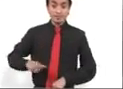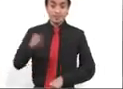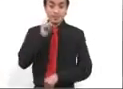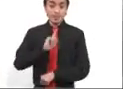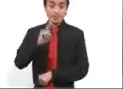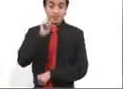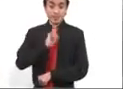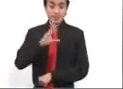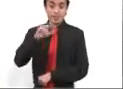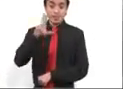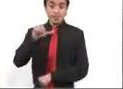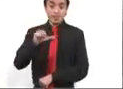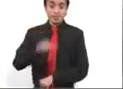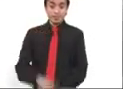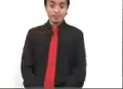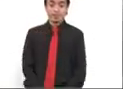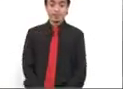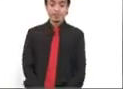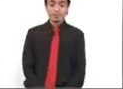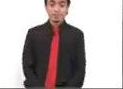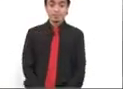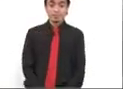Molina.